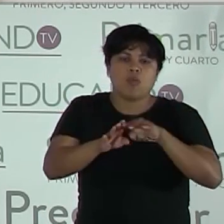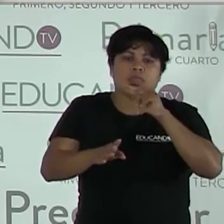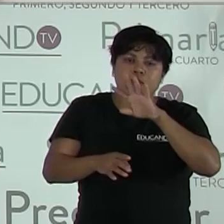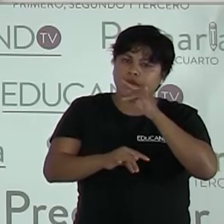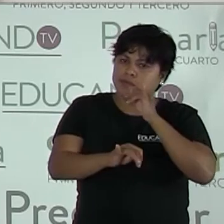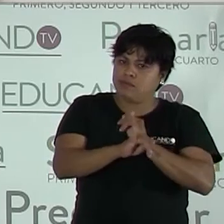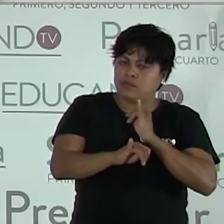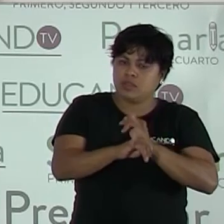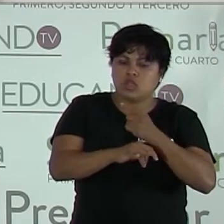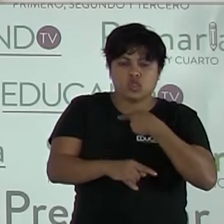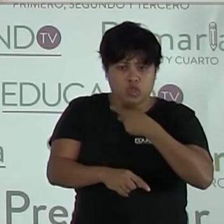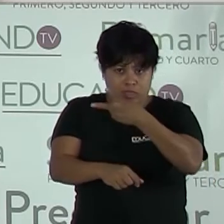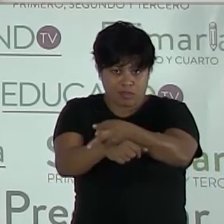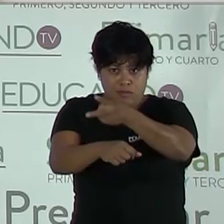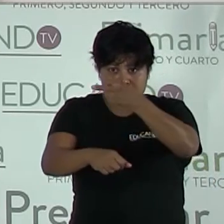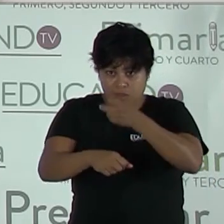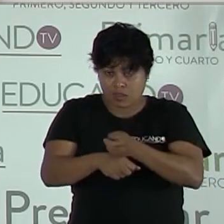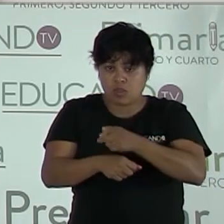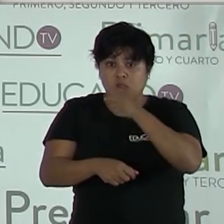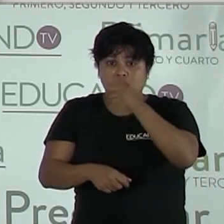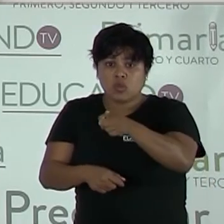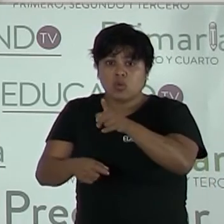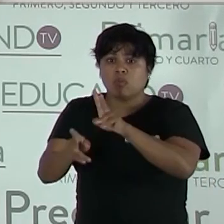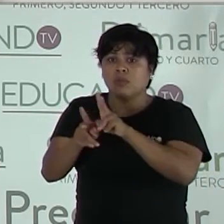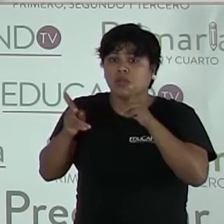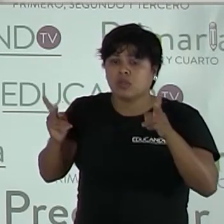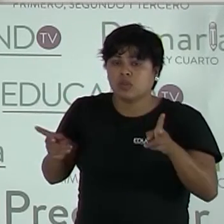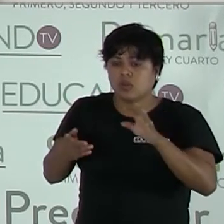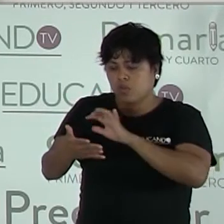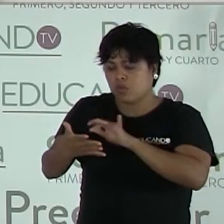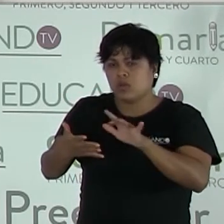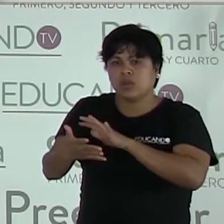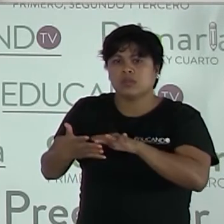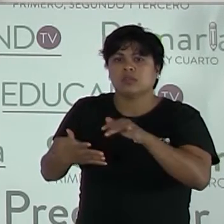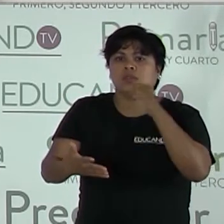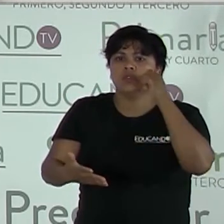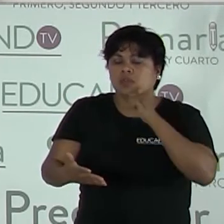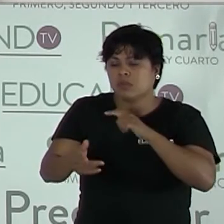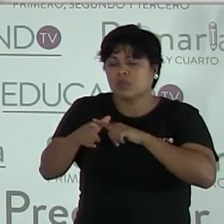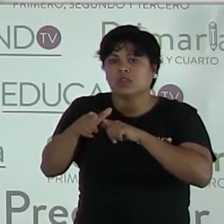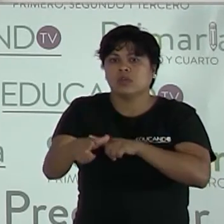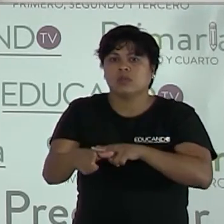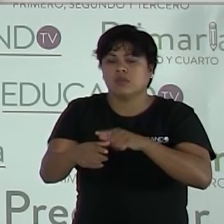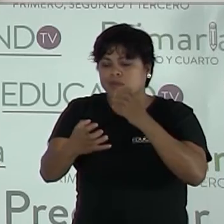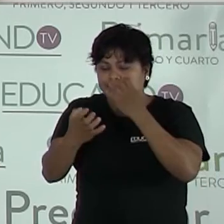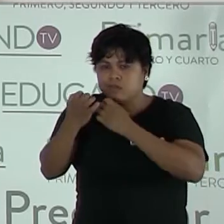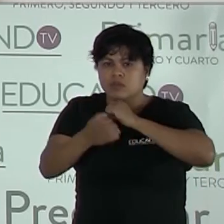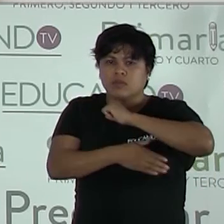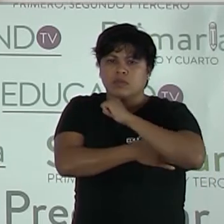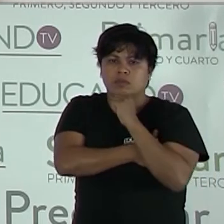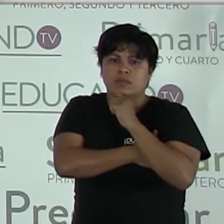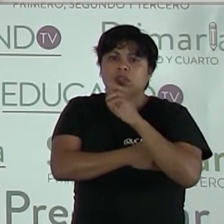como virtuales. Te invito a que los periódicos los leamos y los sigamos